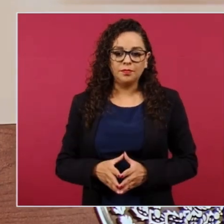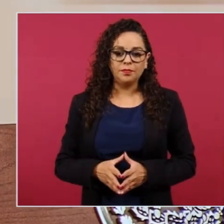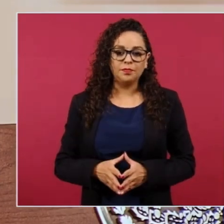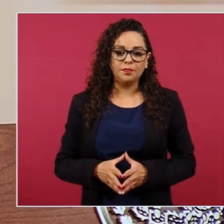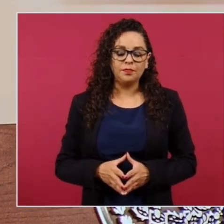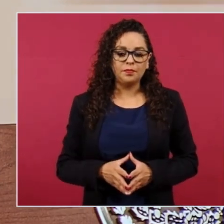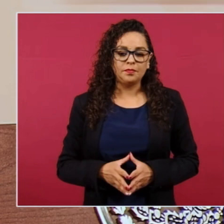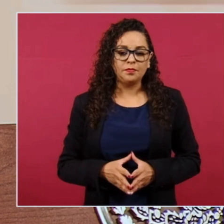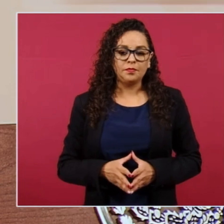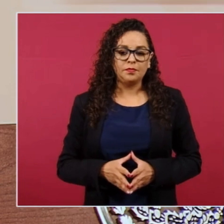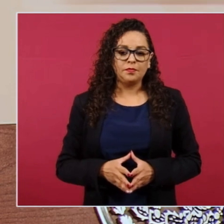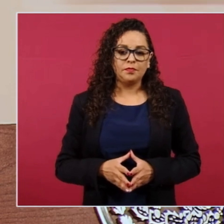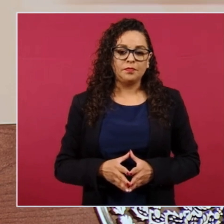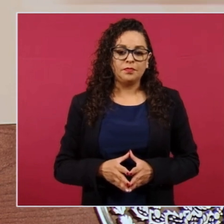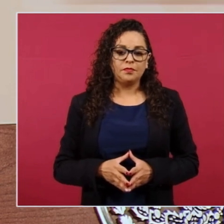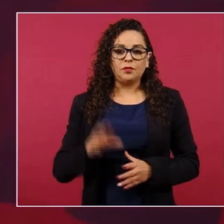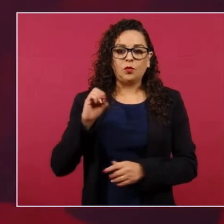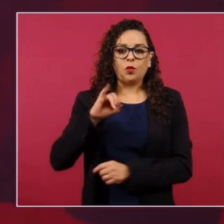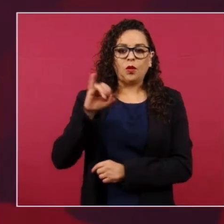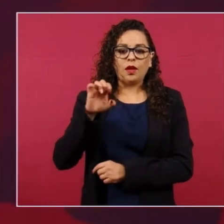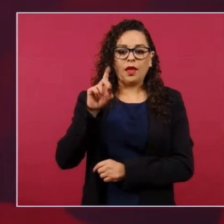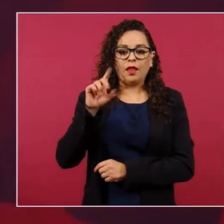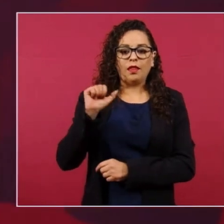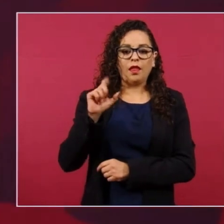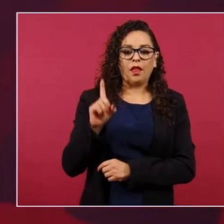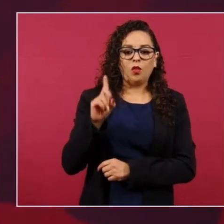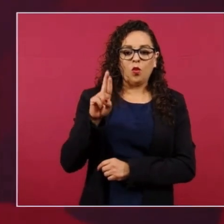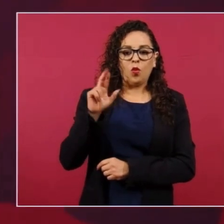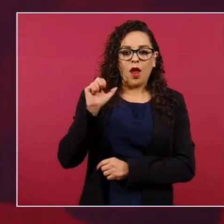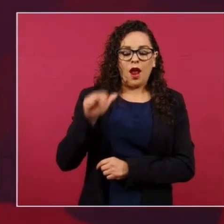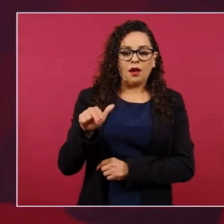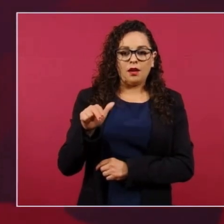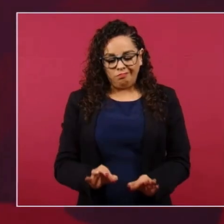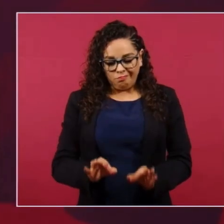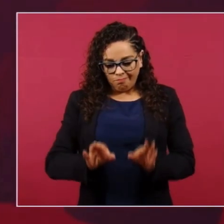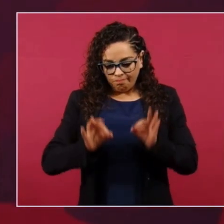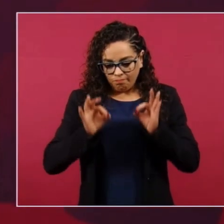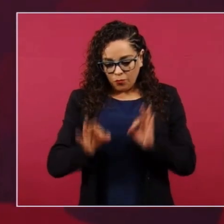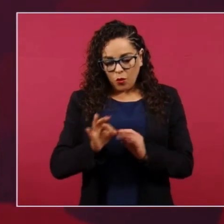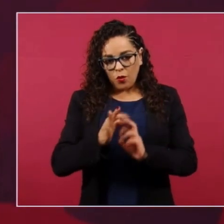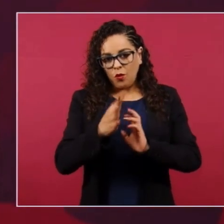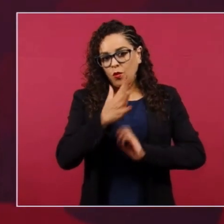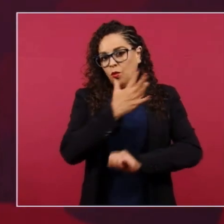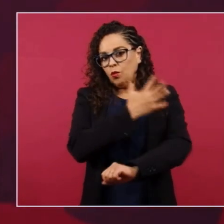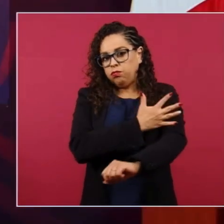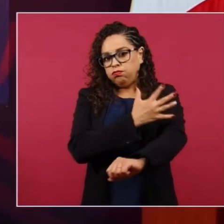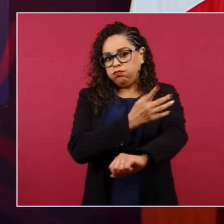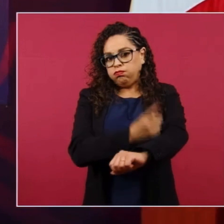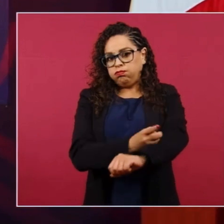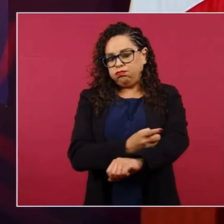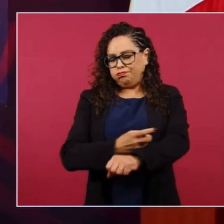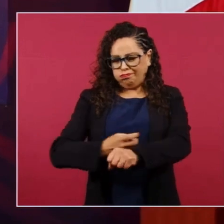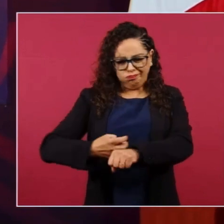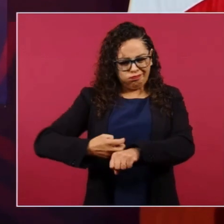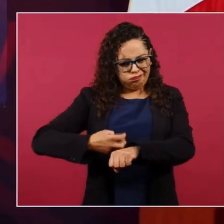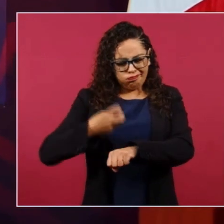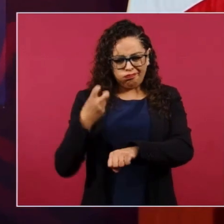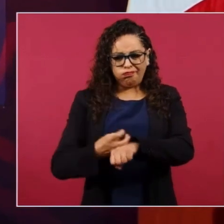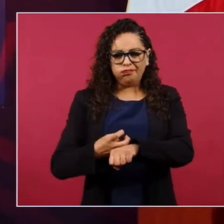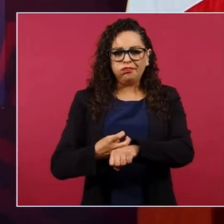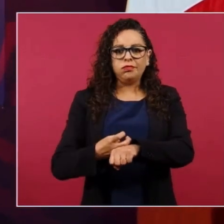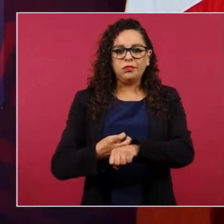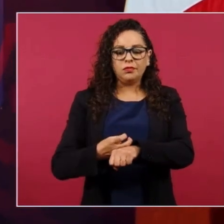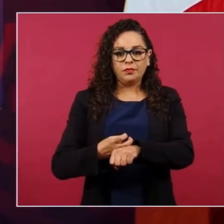almirante José Rafael Ojeda Durán, un hombre recto, estricto, honesto,